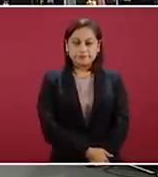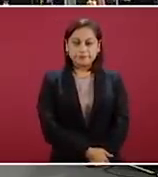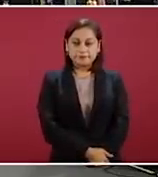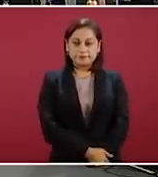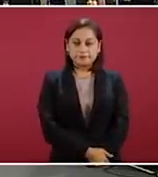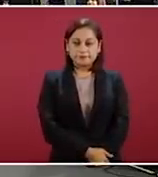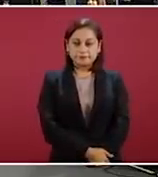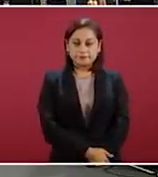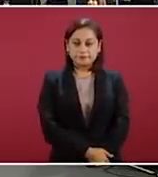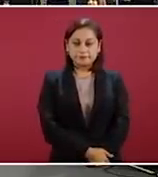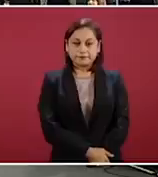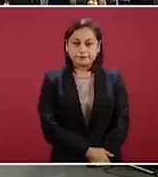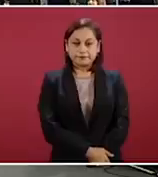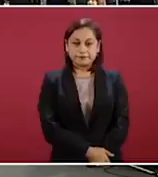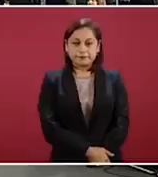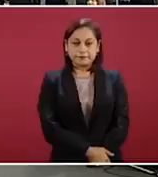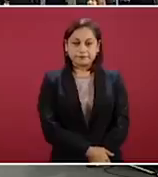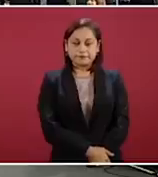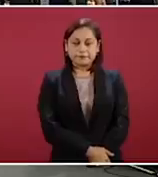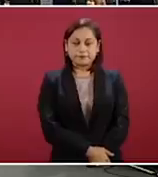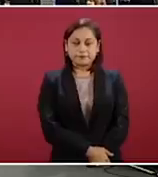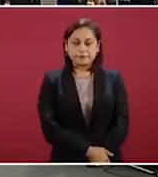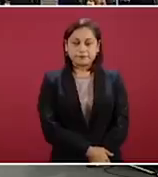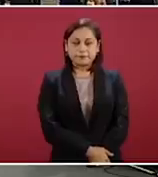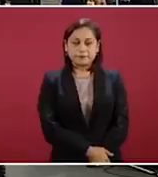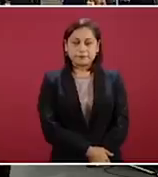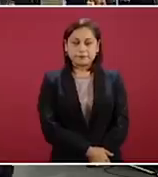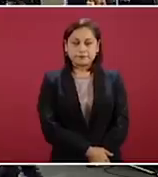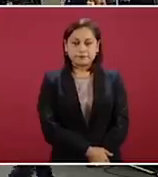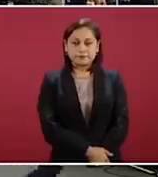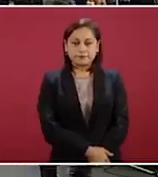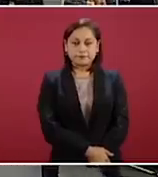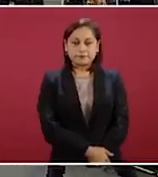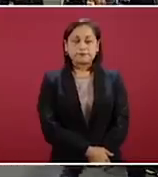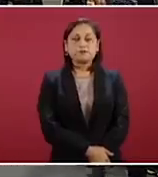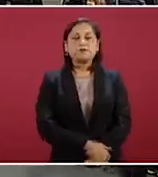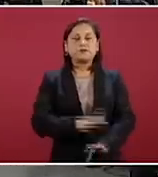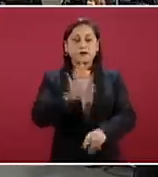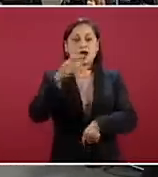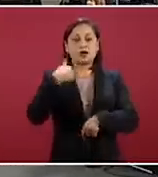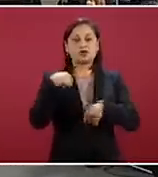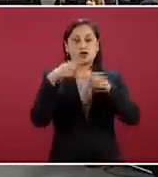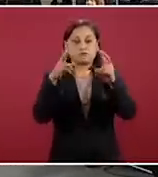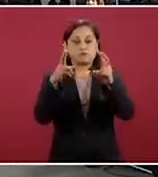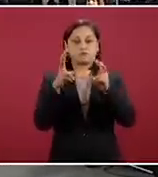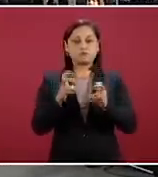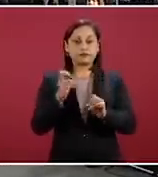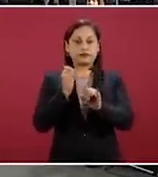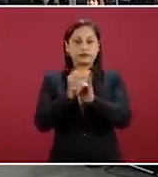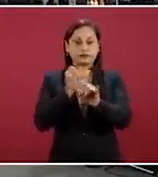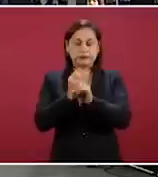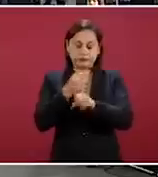Yo creo que aquí… Yo lo que la bajé de internet, yo sí. La bajé de internet.